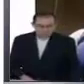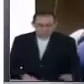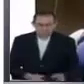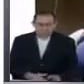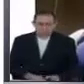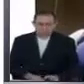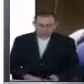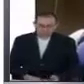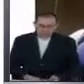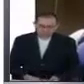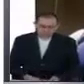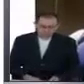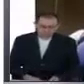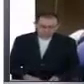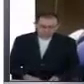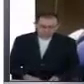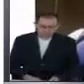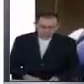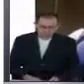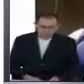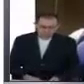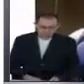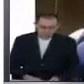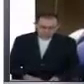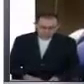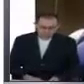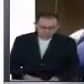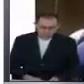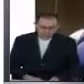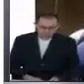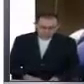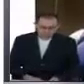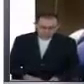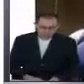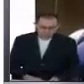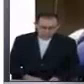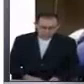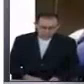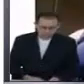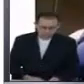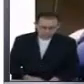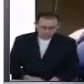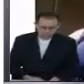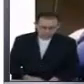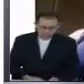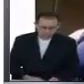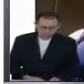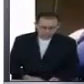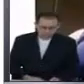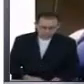Dios. Tú tienes razón en algo, y es cierto, cuando la persona peca,